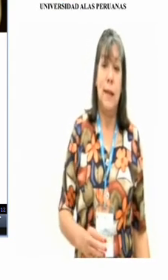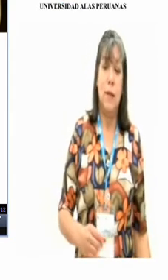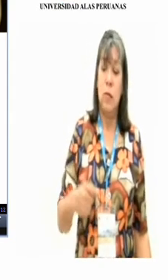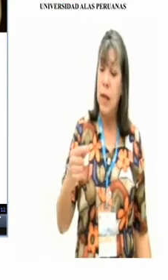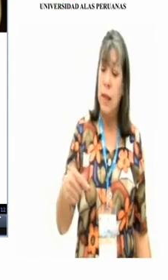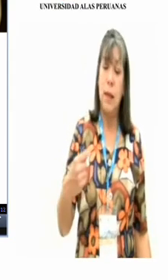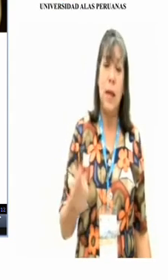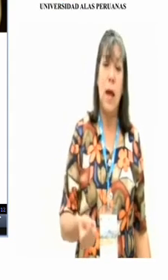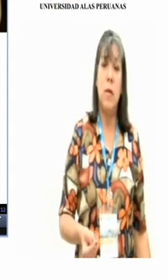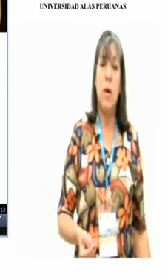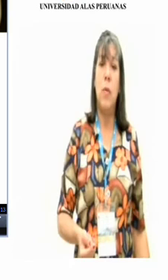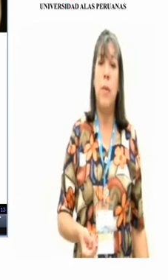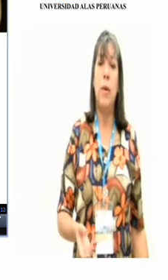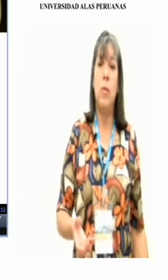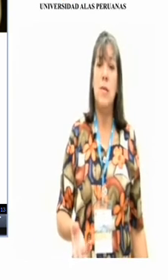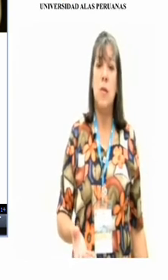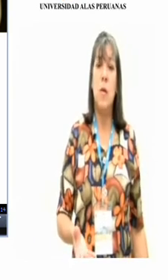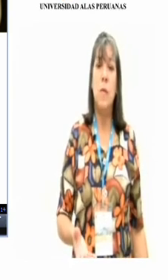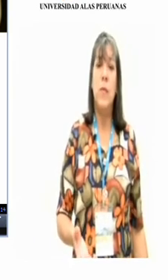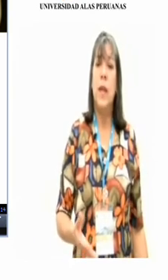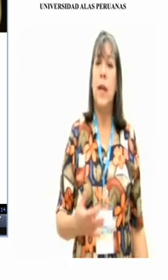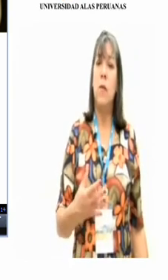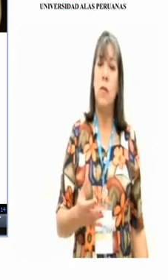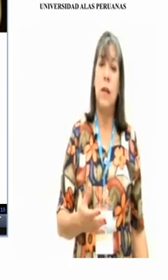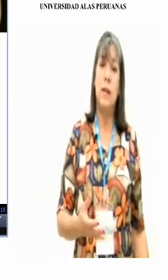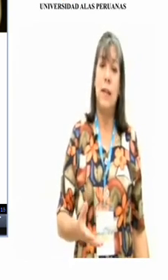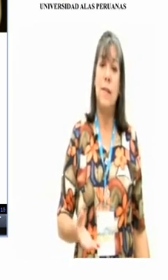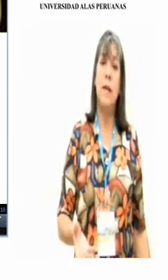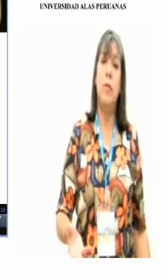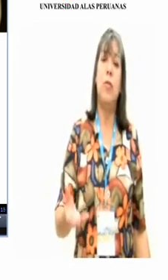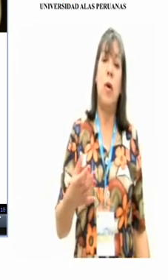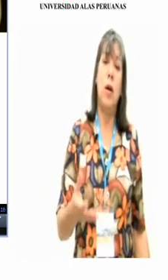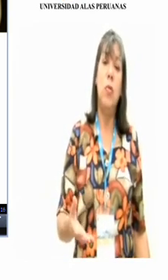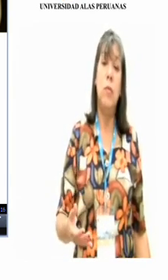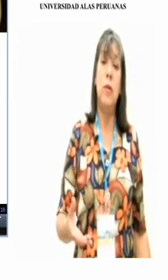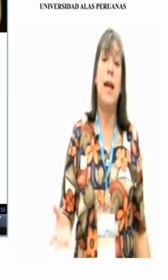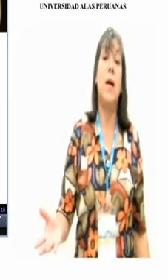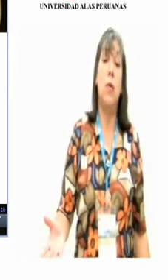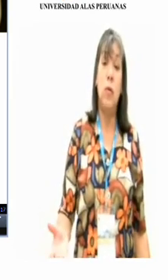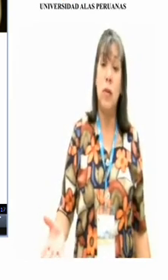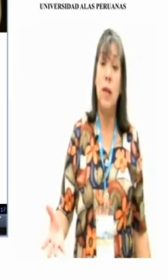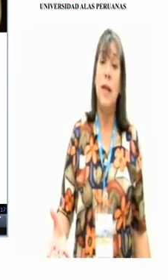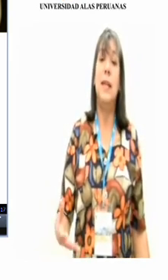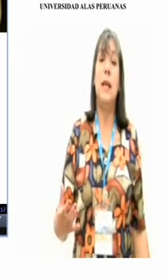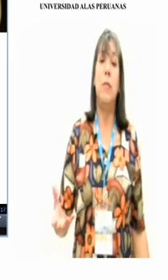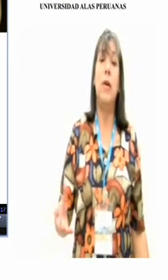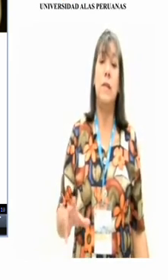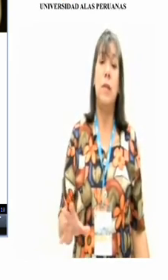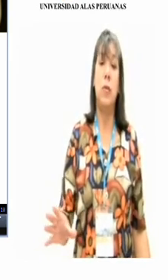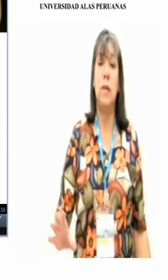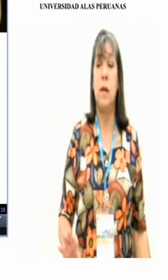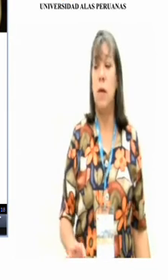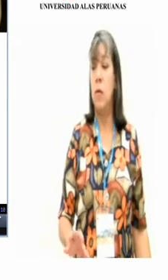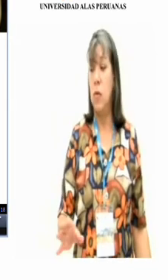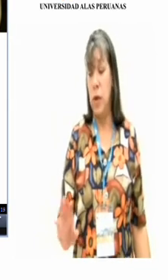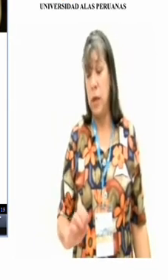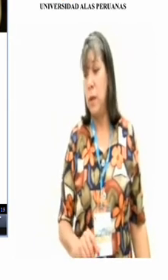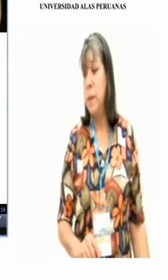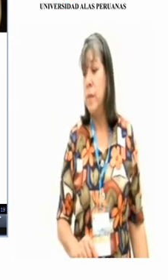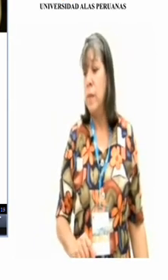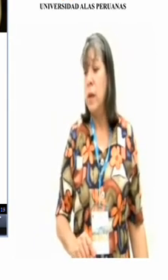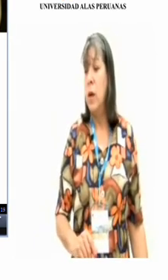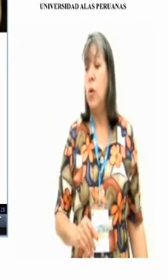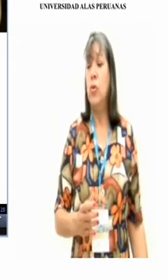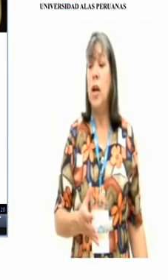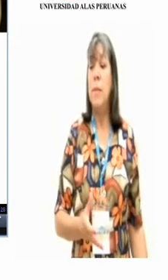nuestro de cada día. Eso, cada día hay una nueva innovación que con certeza nuestros alumnos ya la conocen y tenemos que sintonizarnos con